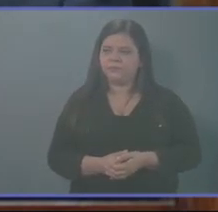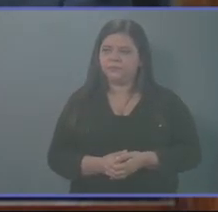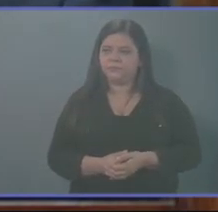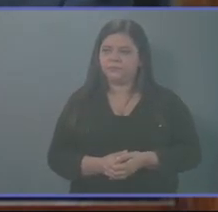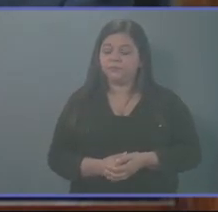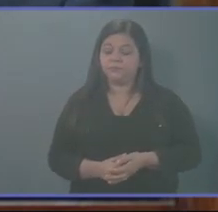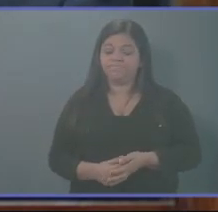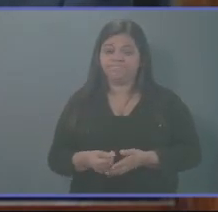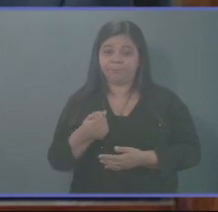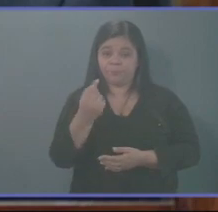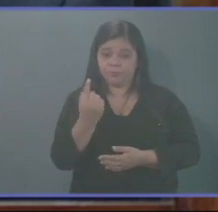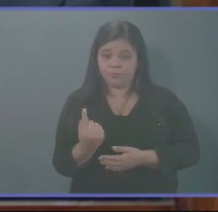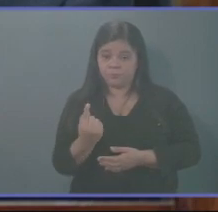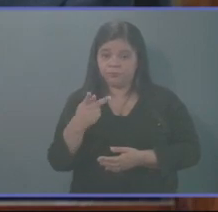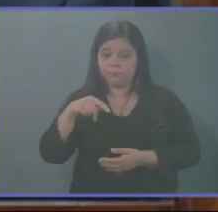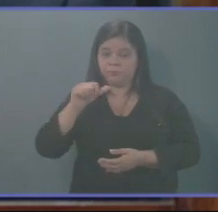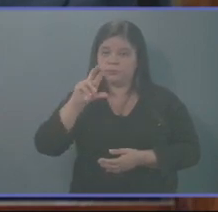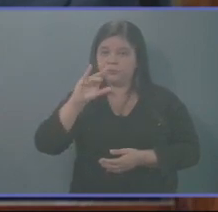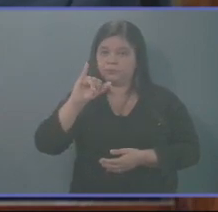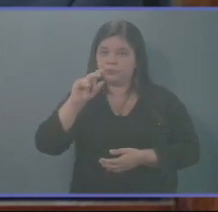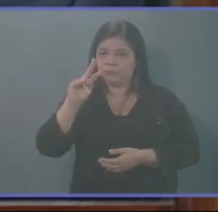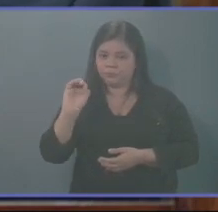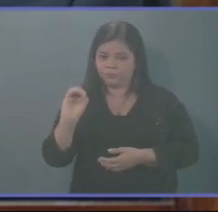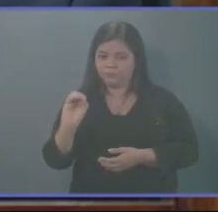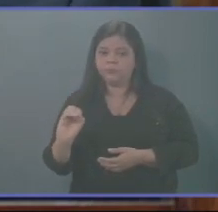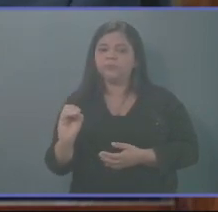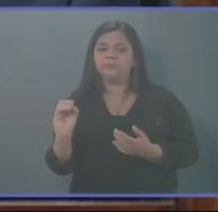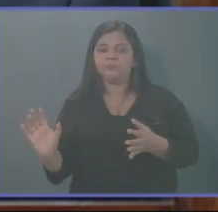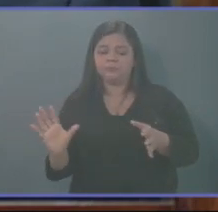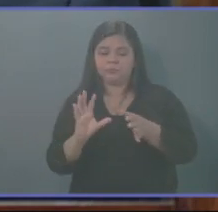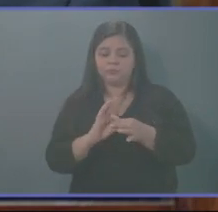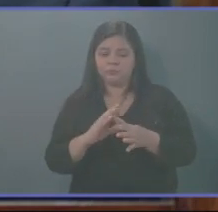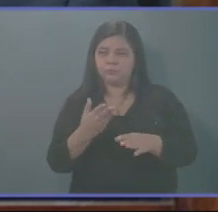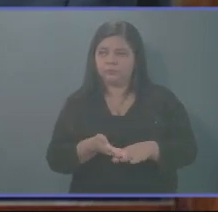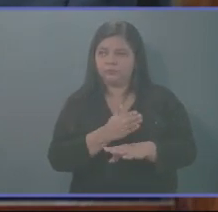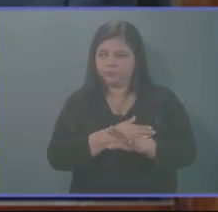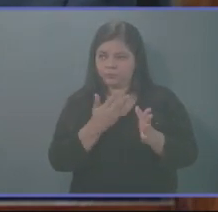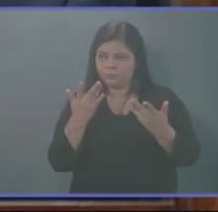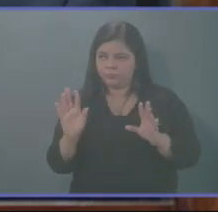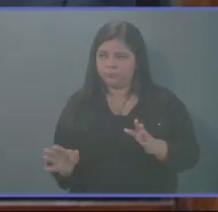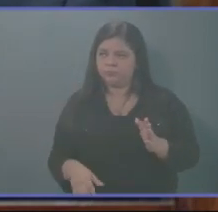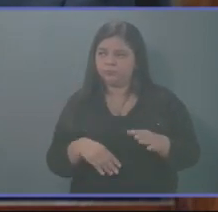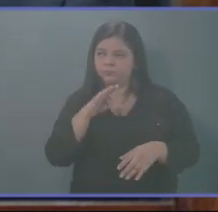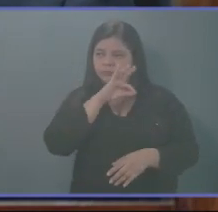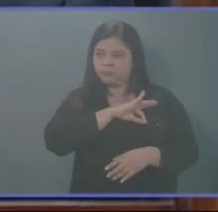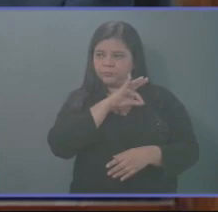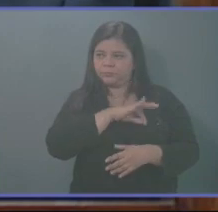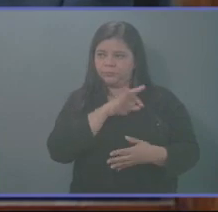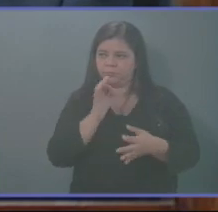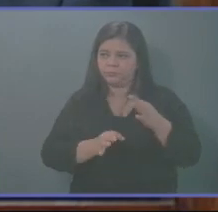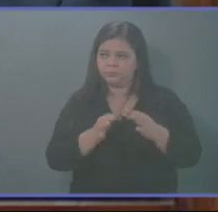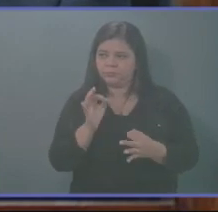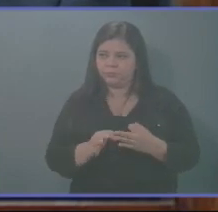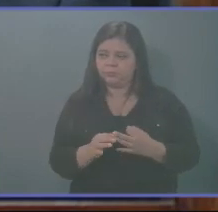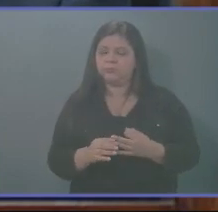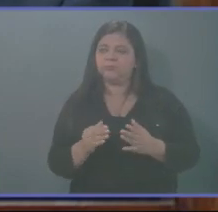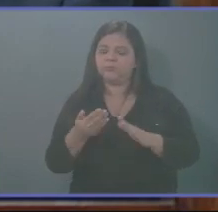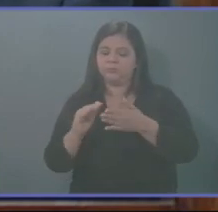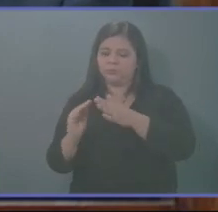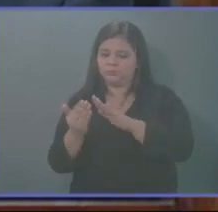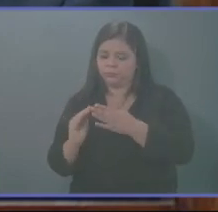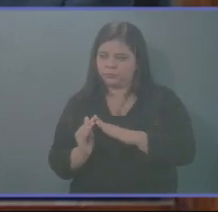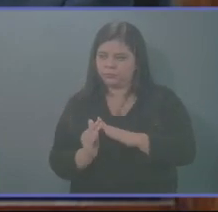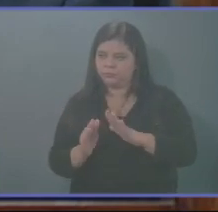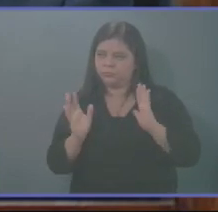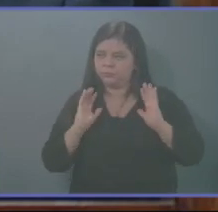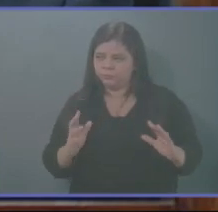Sujeto pasivo es, en correspondencia con lo visto en el bien jurídico protegido, la comunidad y el